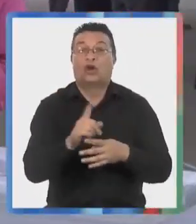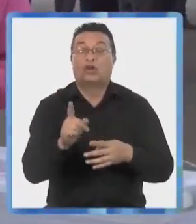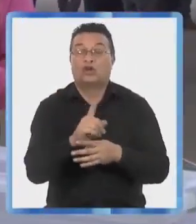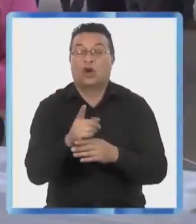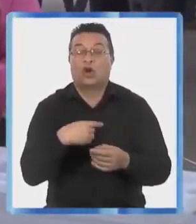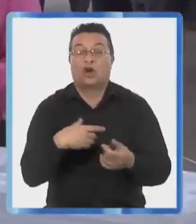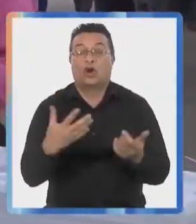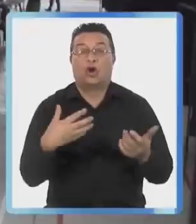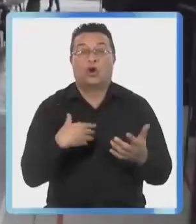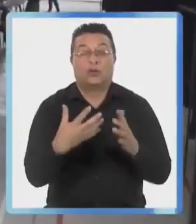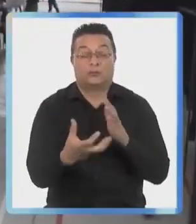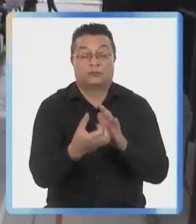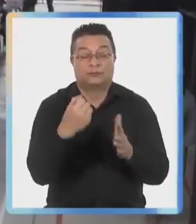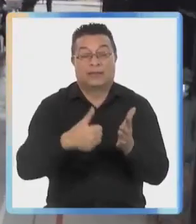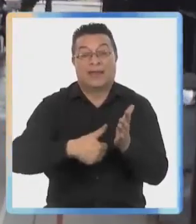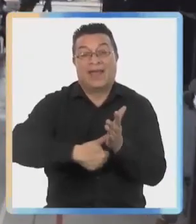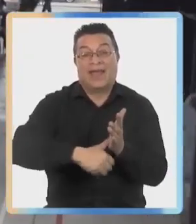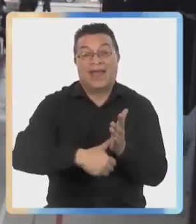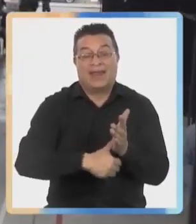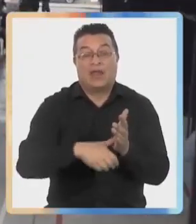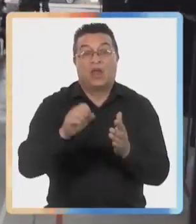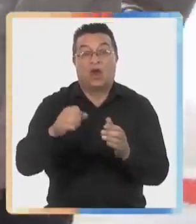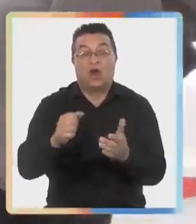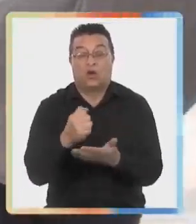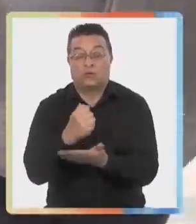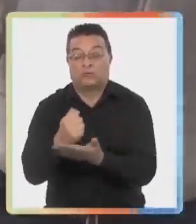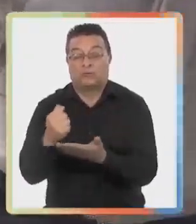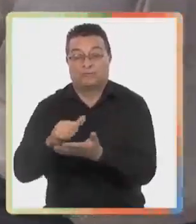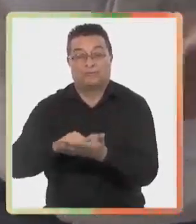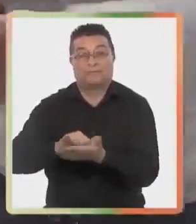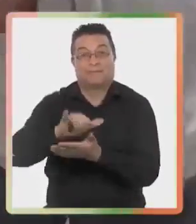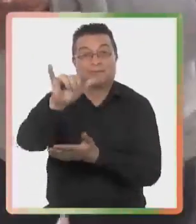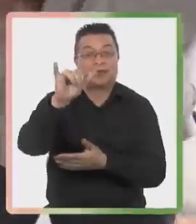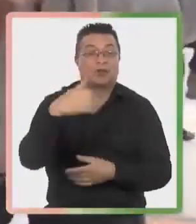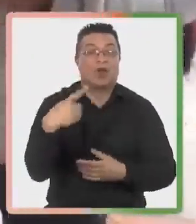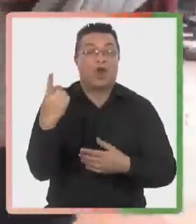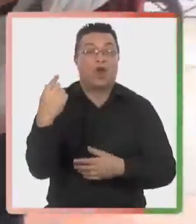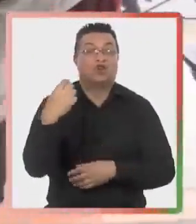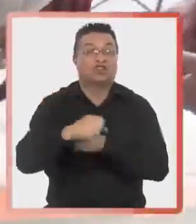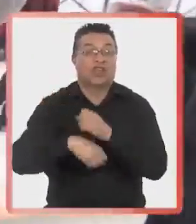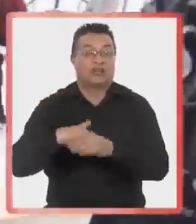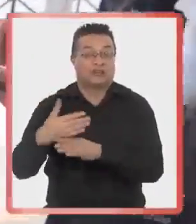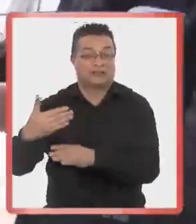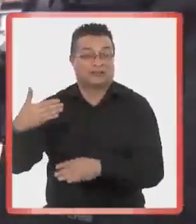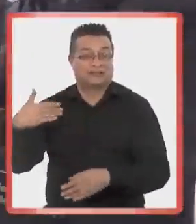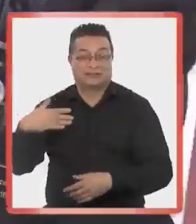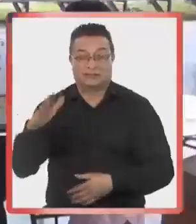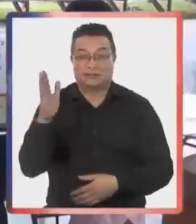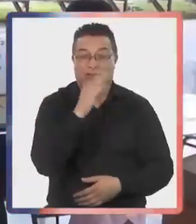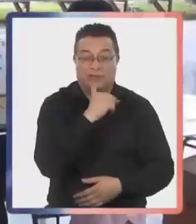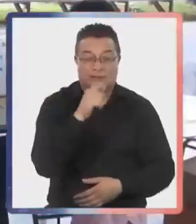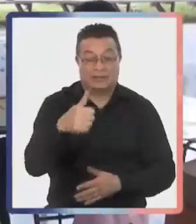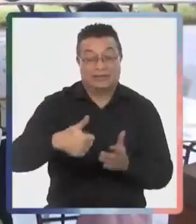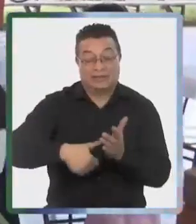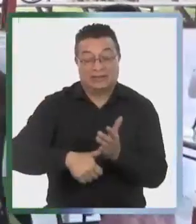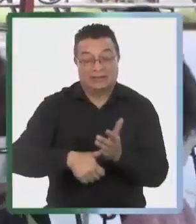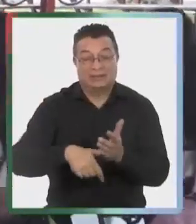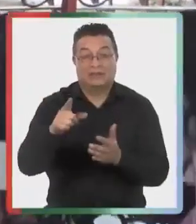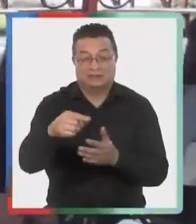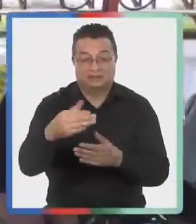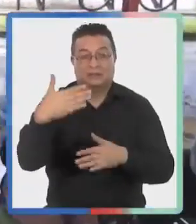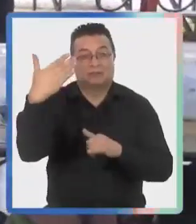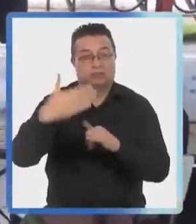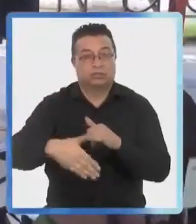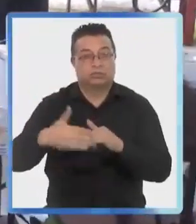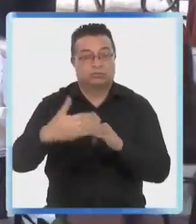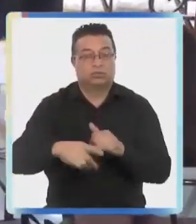haber obtenido una cédula de identidad o pasaporte en los últimos 11 años. Recordemos que las cédulas